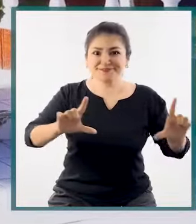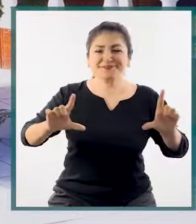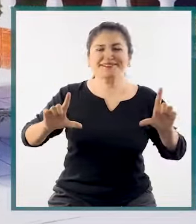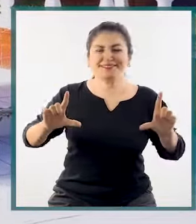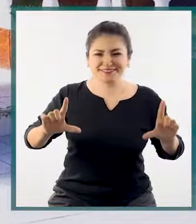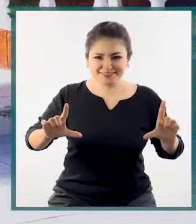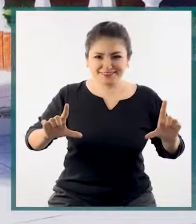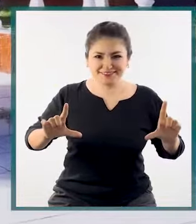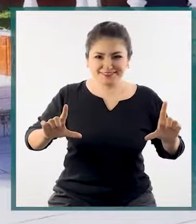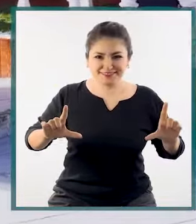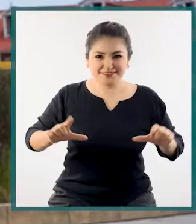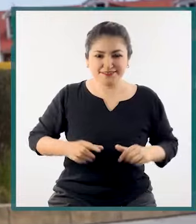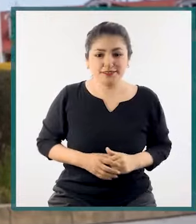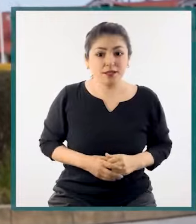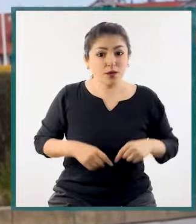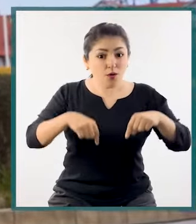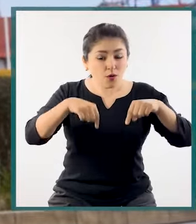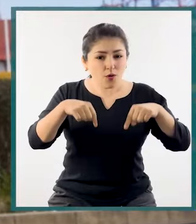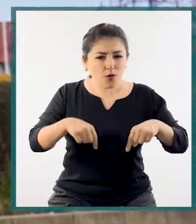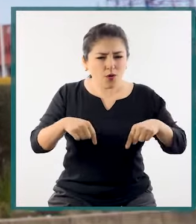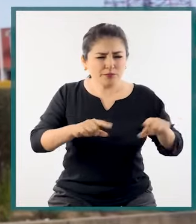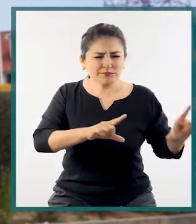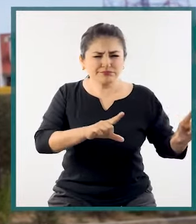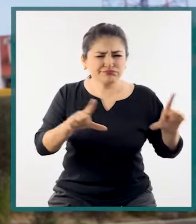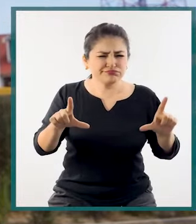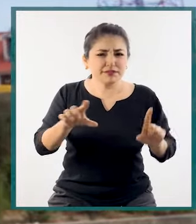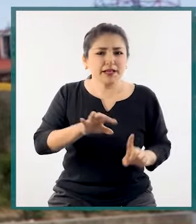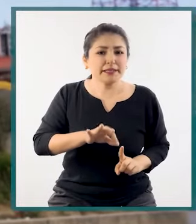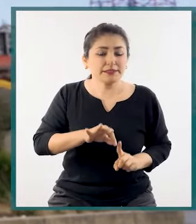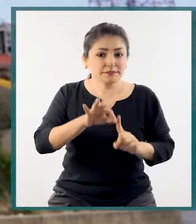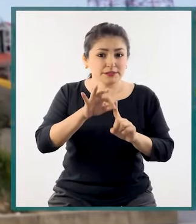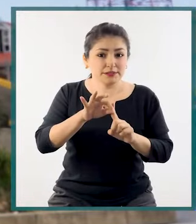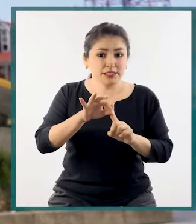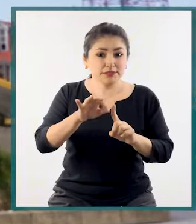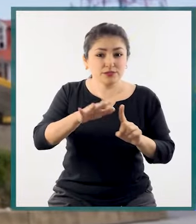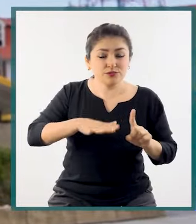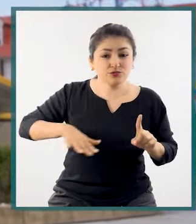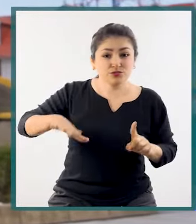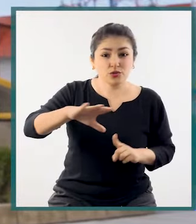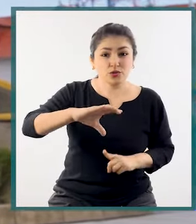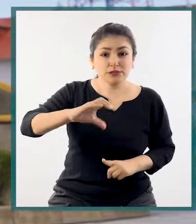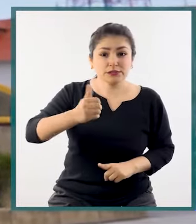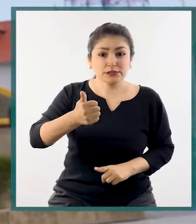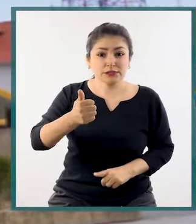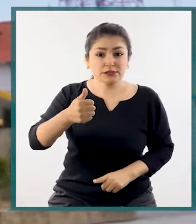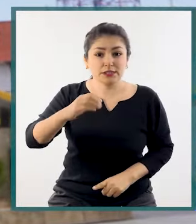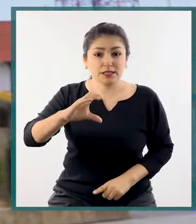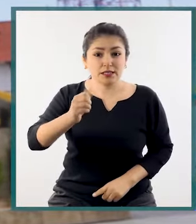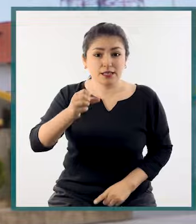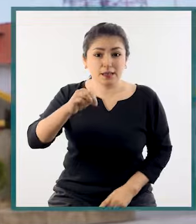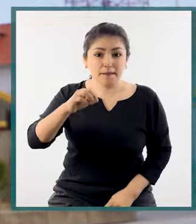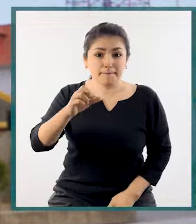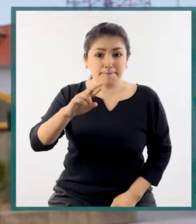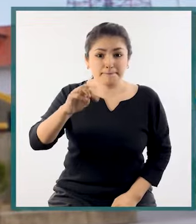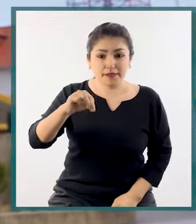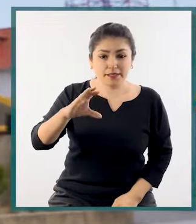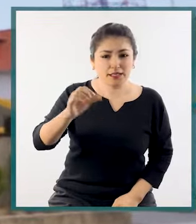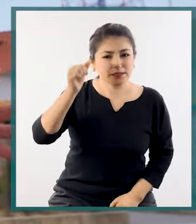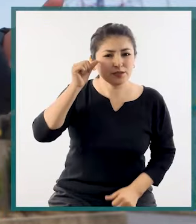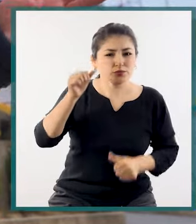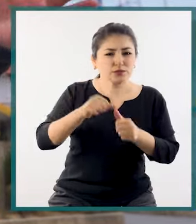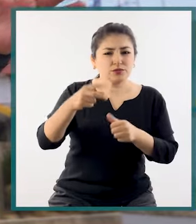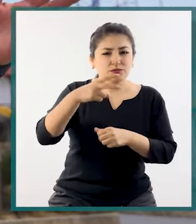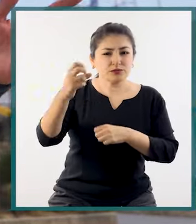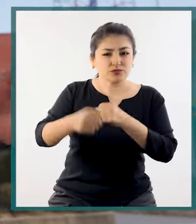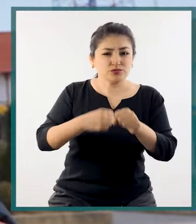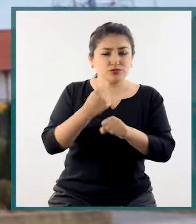del Ministerio de Cultura. Hoy tendremos un programa especial desde el Santuario Histórico de Chacamarca por la conmemoración de los 200 años